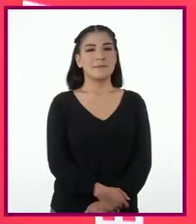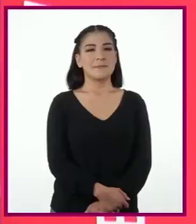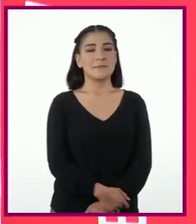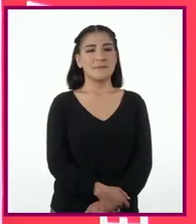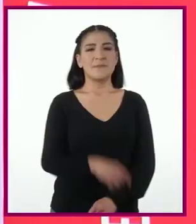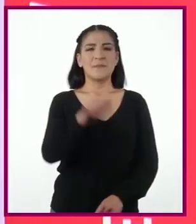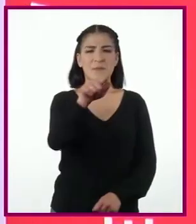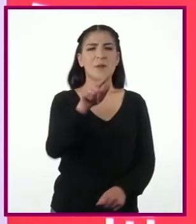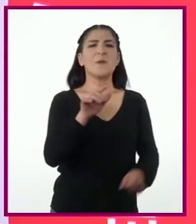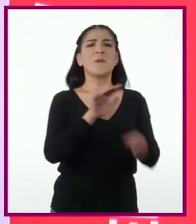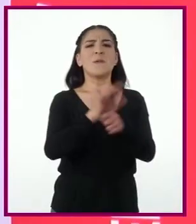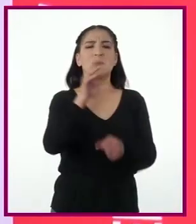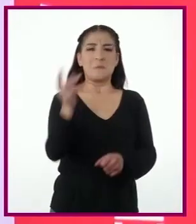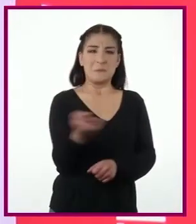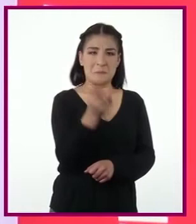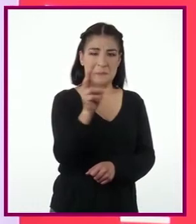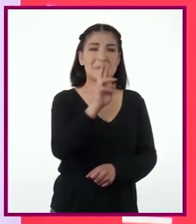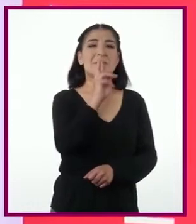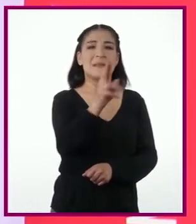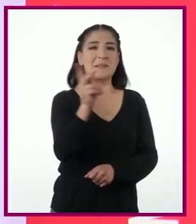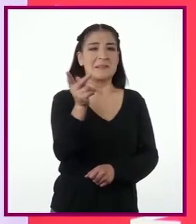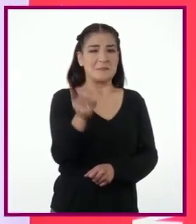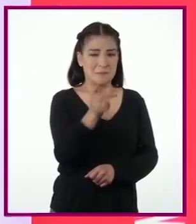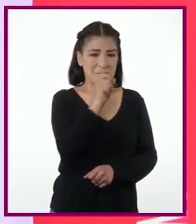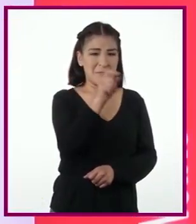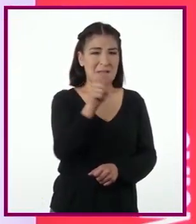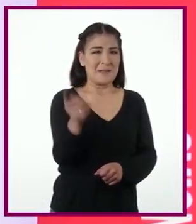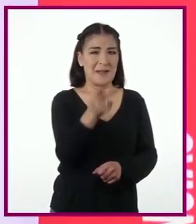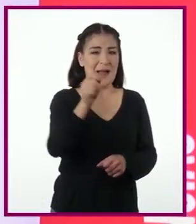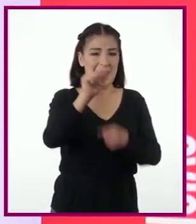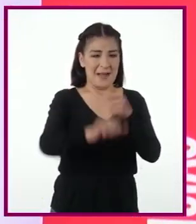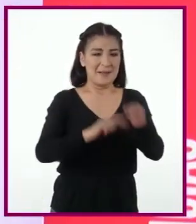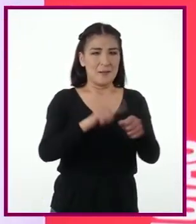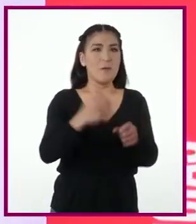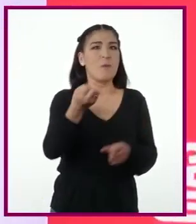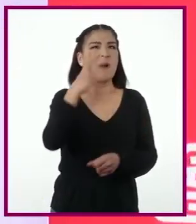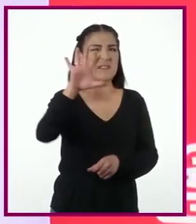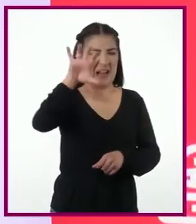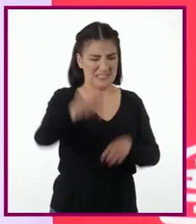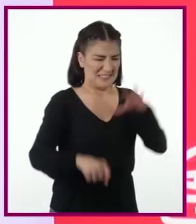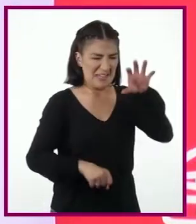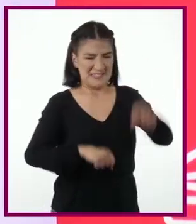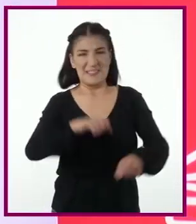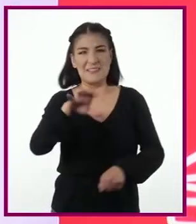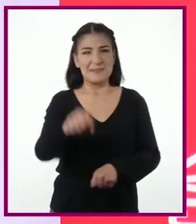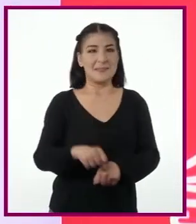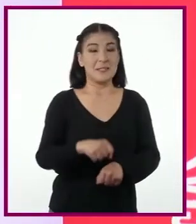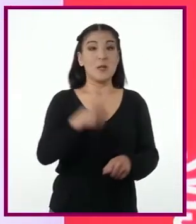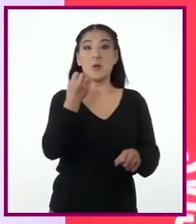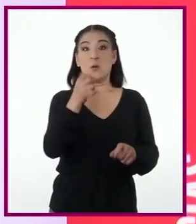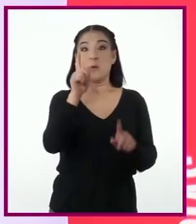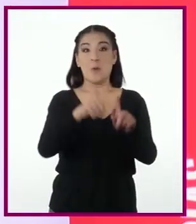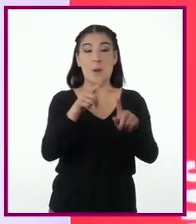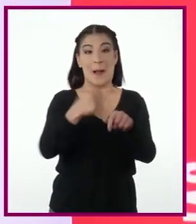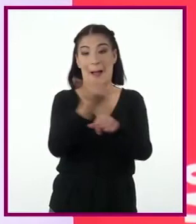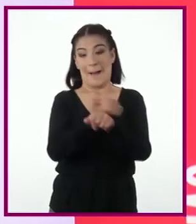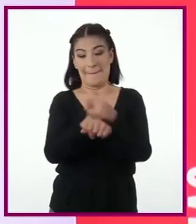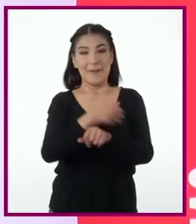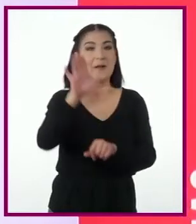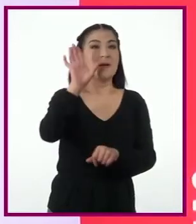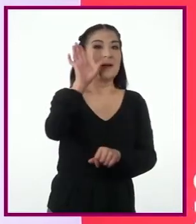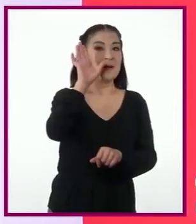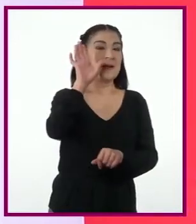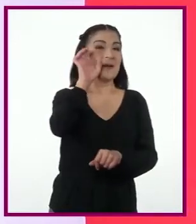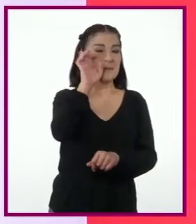Si tus respuestas del experimento fueron que los insectos atrapados por el depredador son los de color amarillo y anaranjado, estás